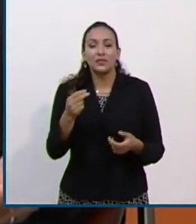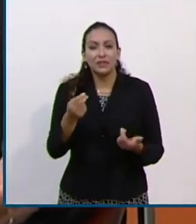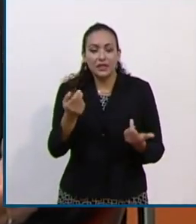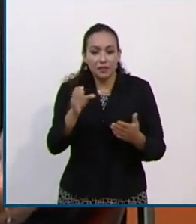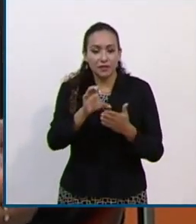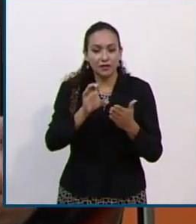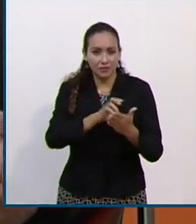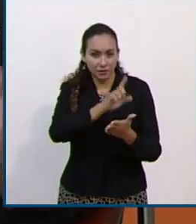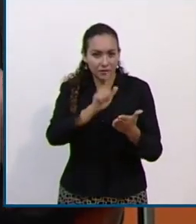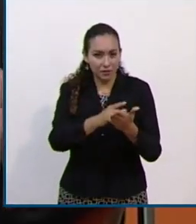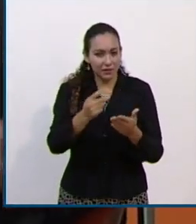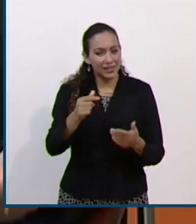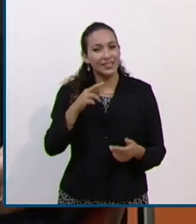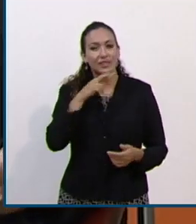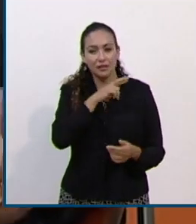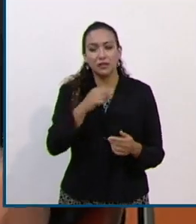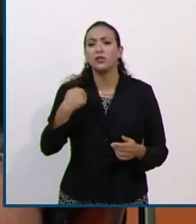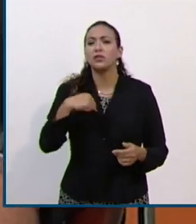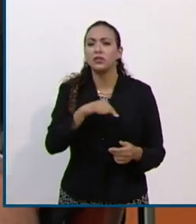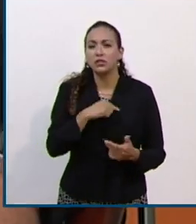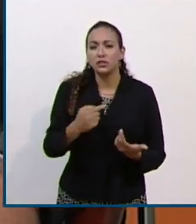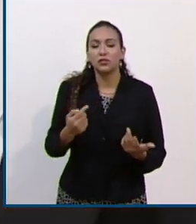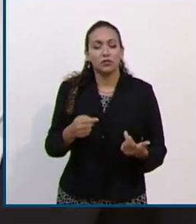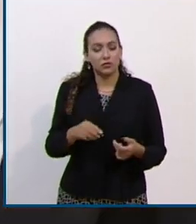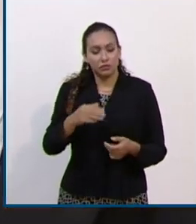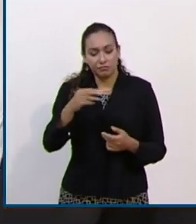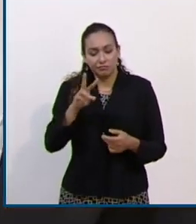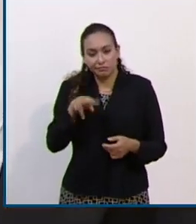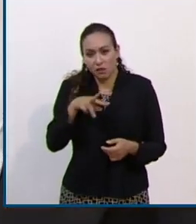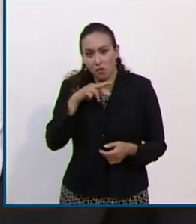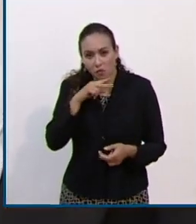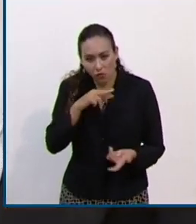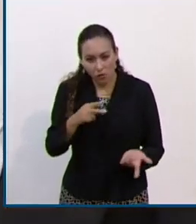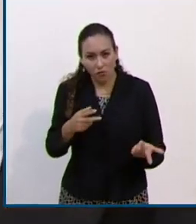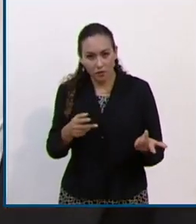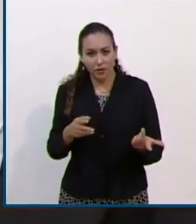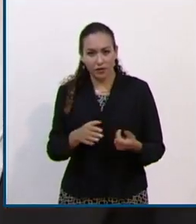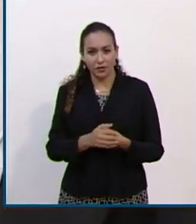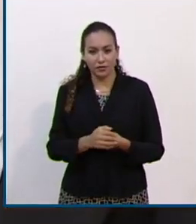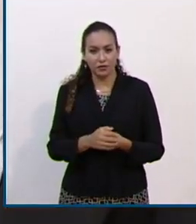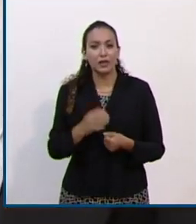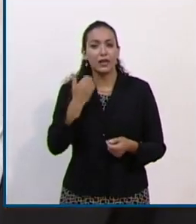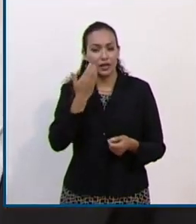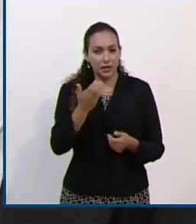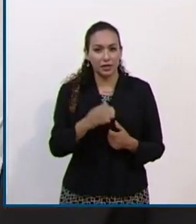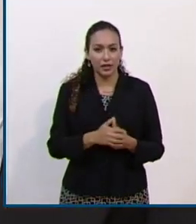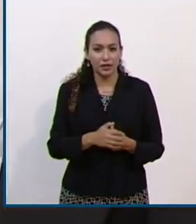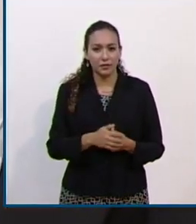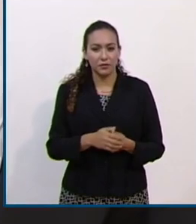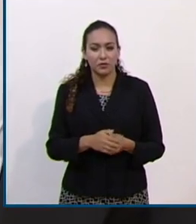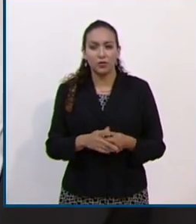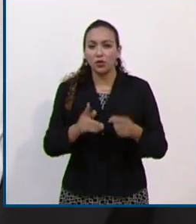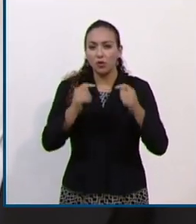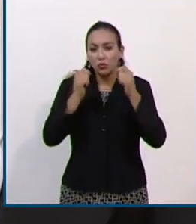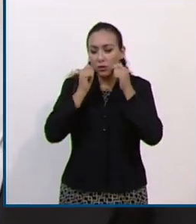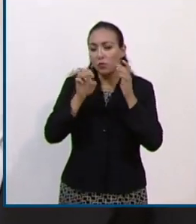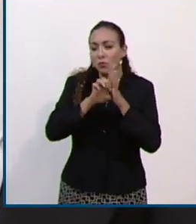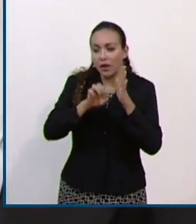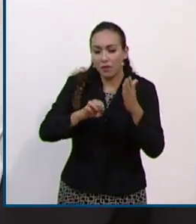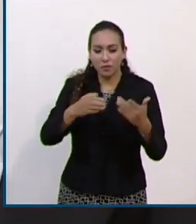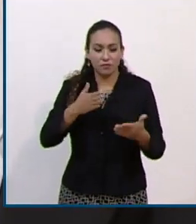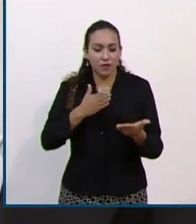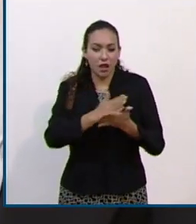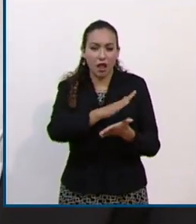nos preocupa. Somos sensibles a ese tema. Somos sensibles también a la aspiración, porque de nada sirve tener una